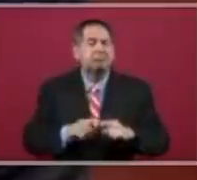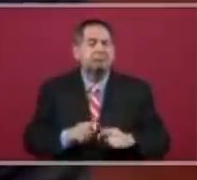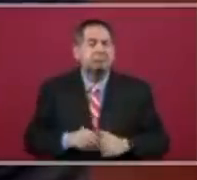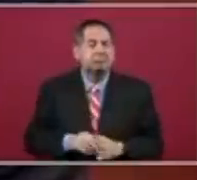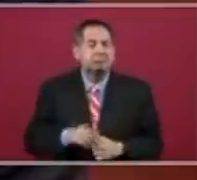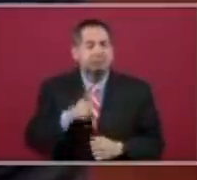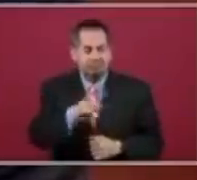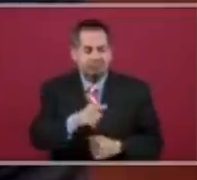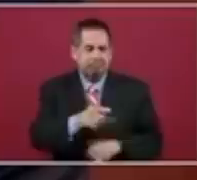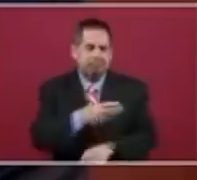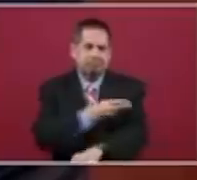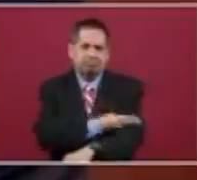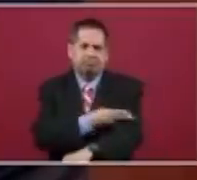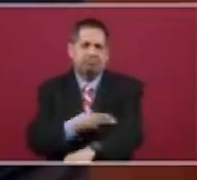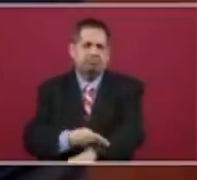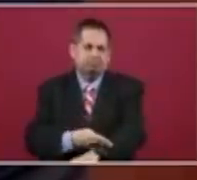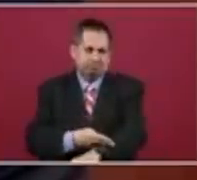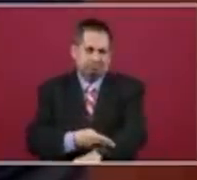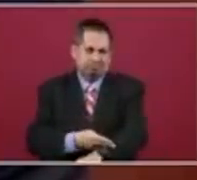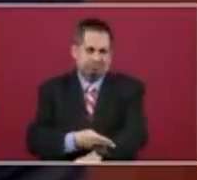fue Francisco I. Madero.